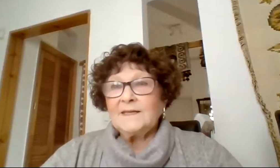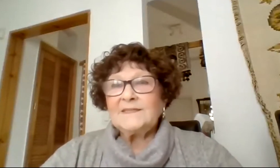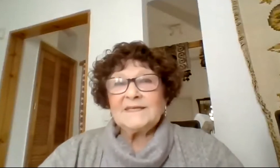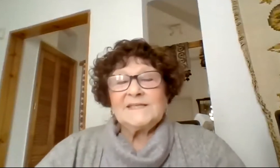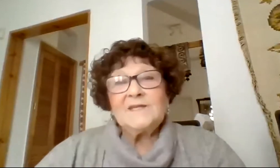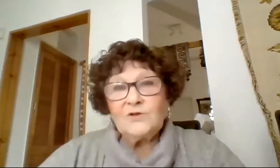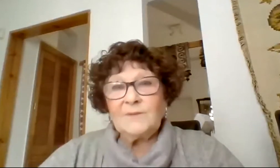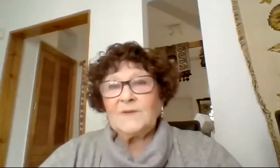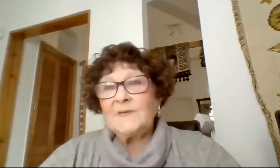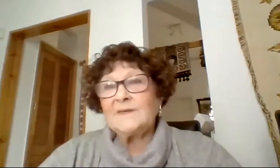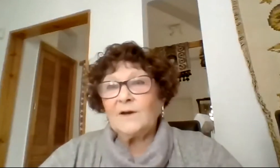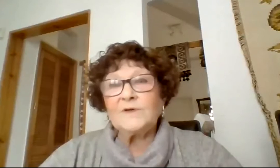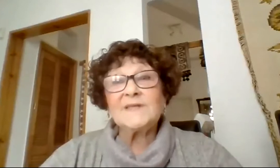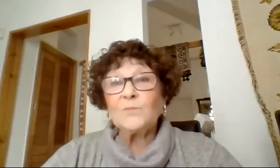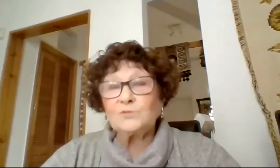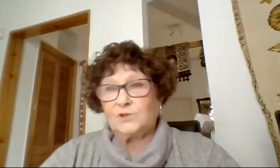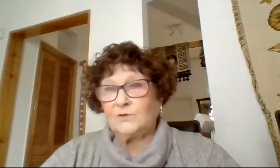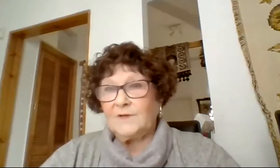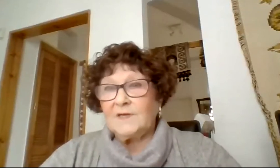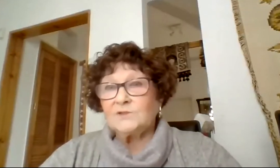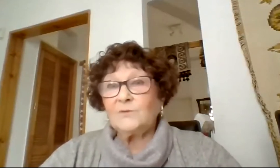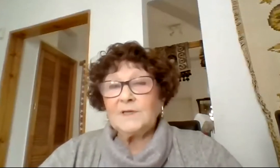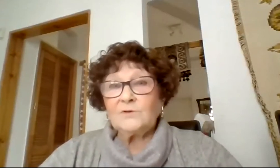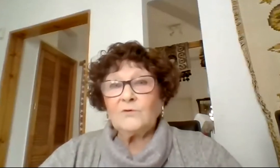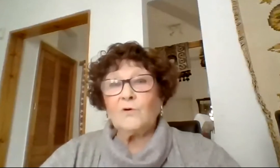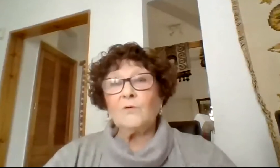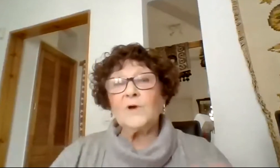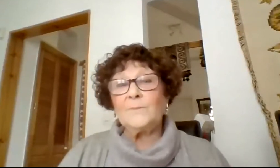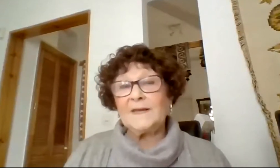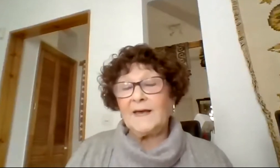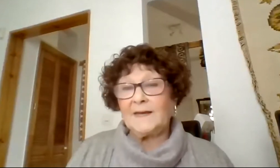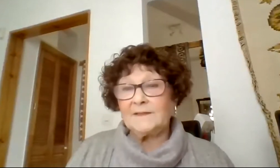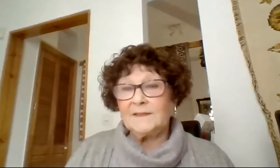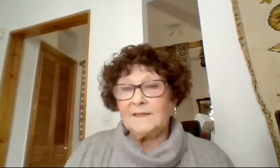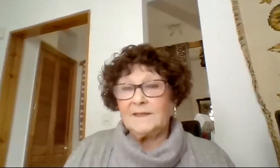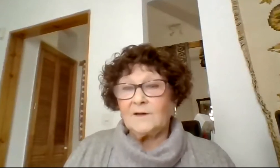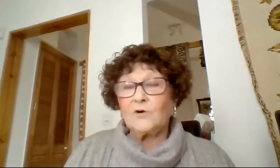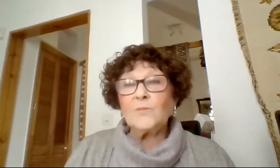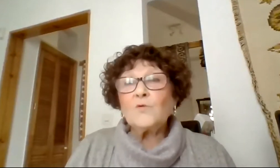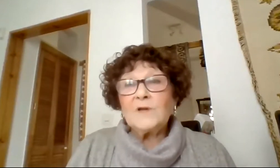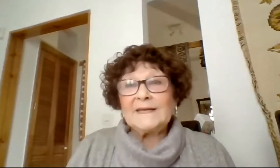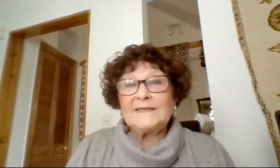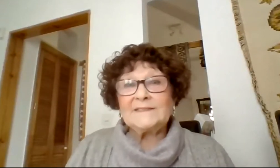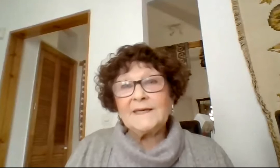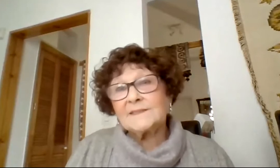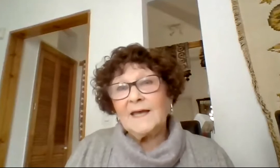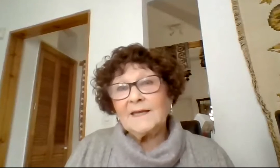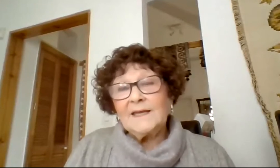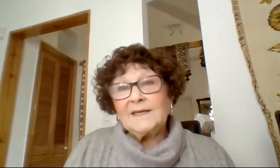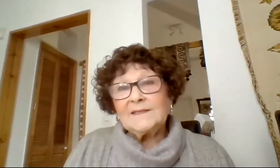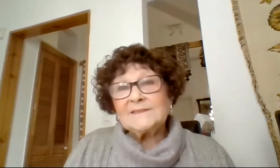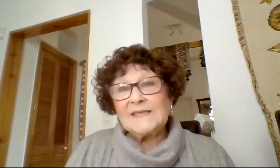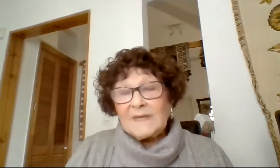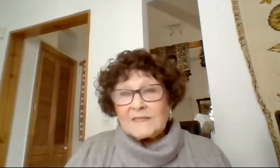explicar 10 años de mi vida cuesta mucho, sobre todo cómo explicar cómo una